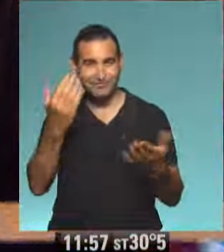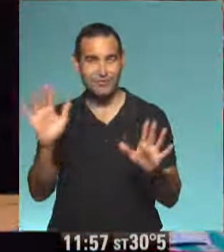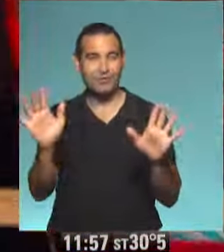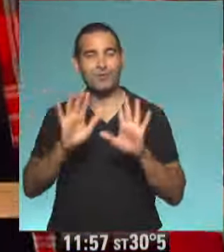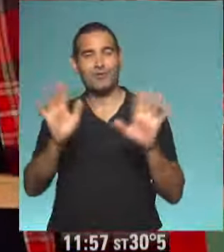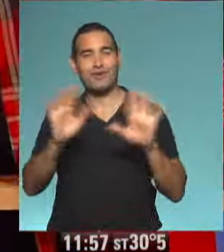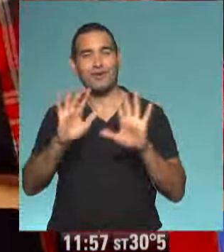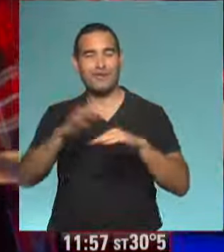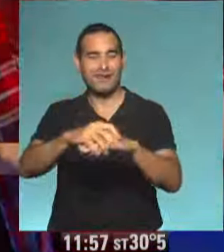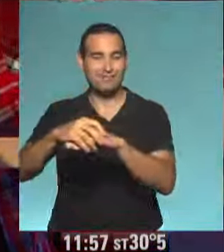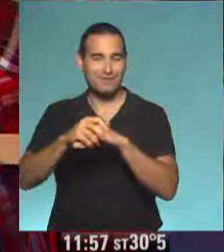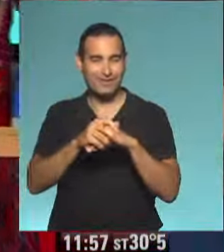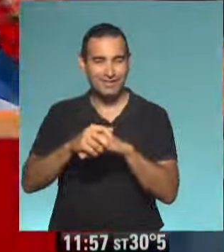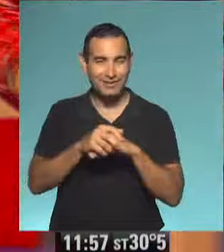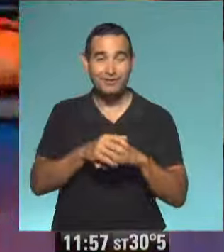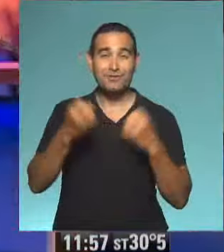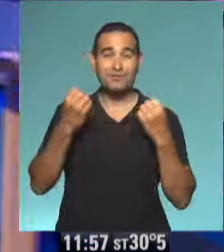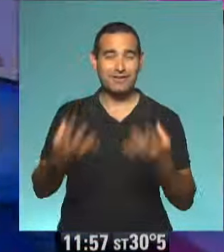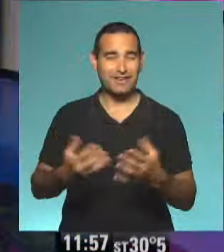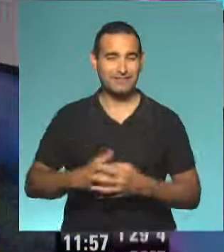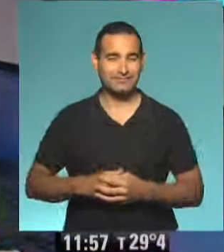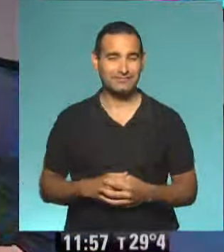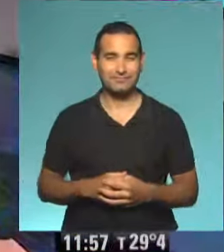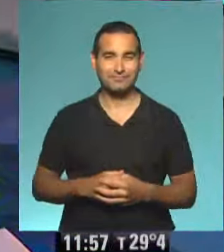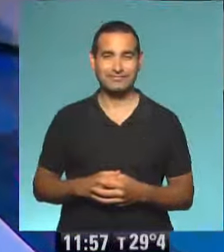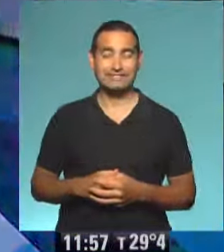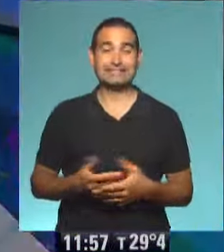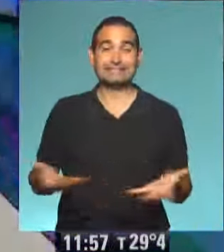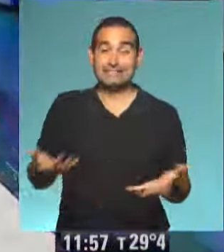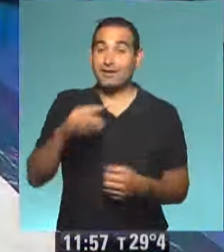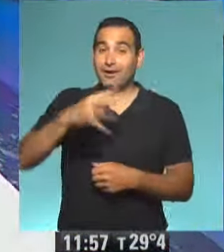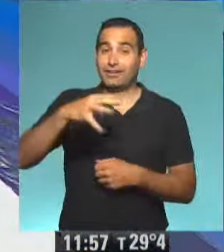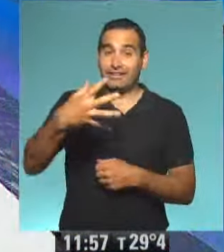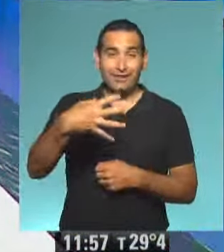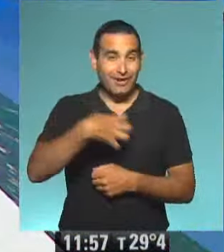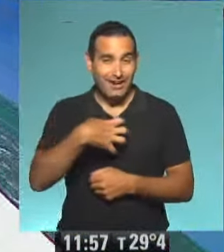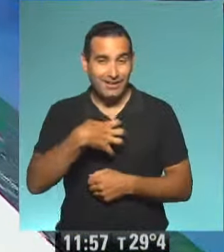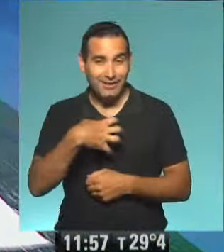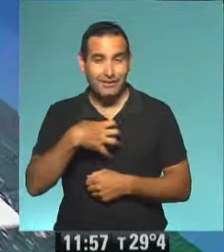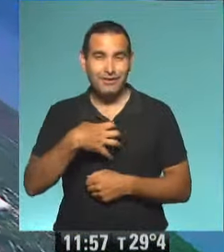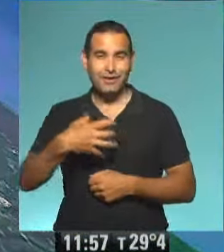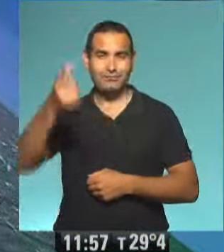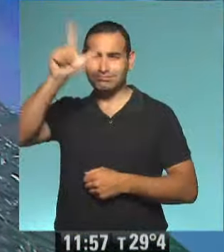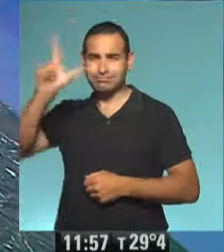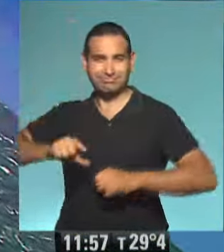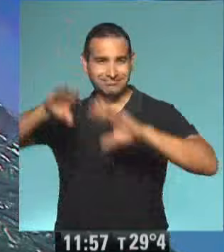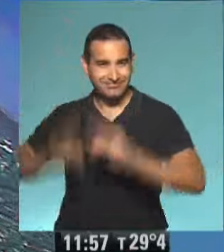hola, hola, hola, amigos, hola, y hola, amiga, hola, amigos y amigas. ¿Cómo están? Ay, ay, ay. Cuarto y quinto grado. Cuarto y de quinto. De todo el